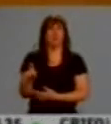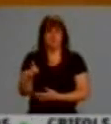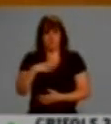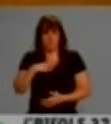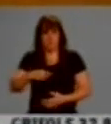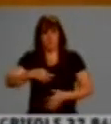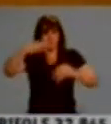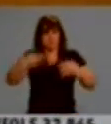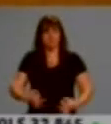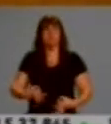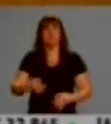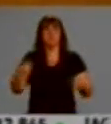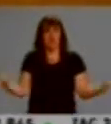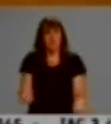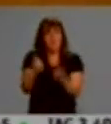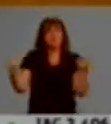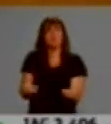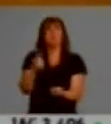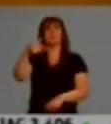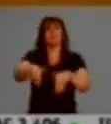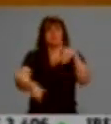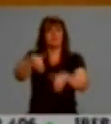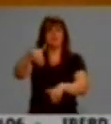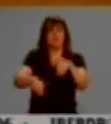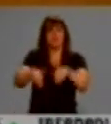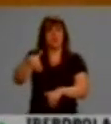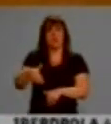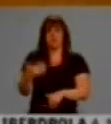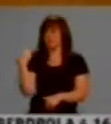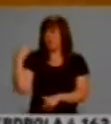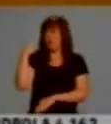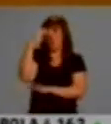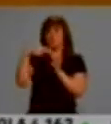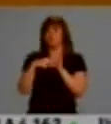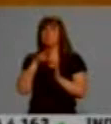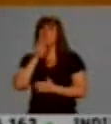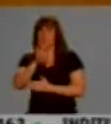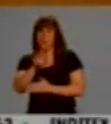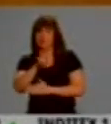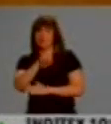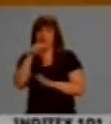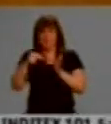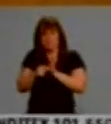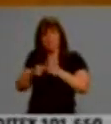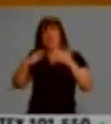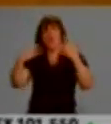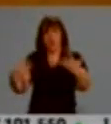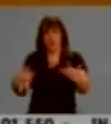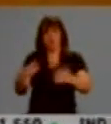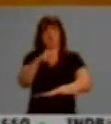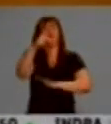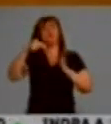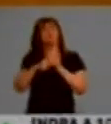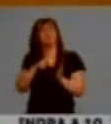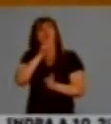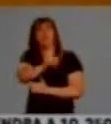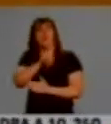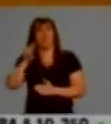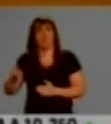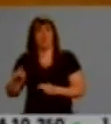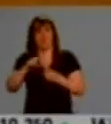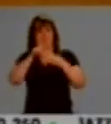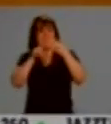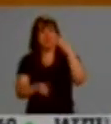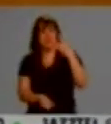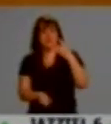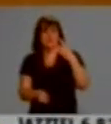usted afirmar que sus campañas electorales, la del 2004, la del 2008, la del 2011, no